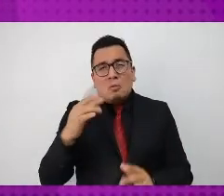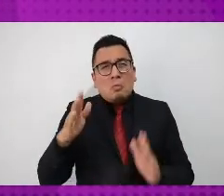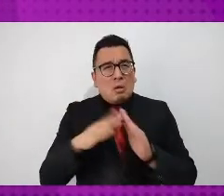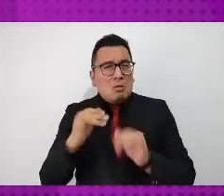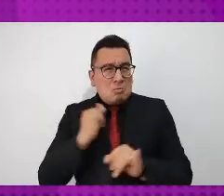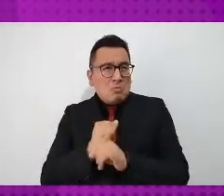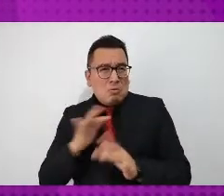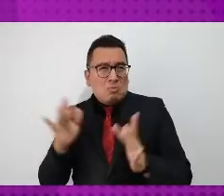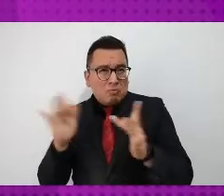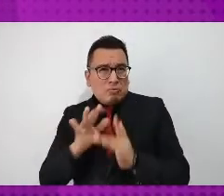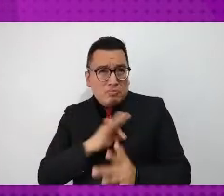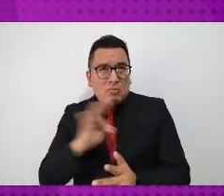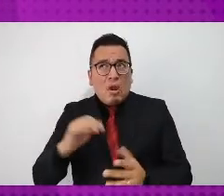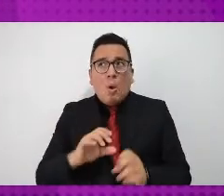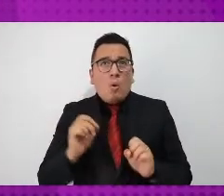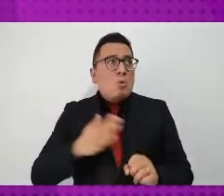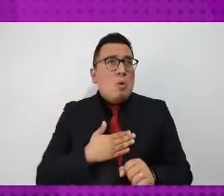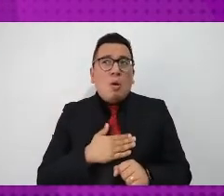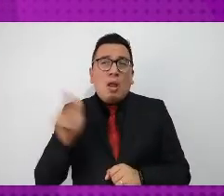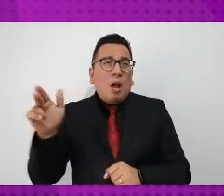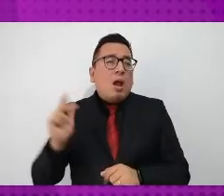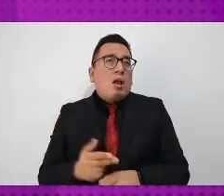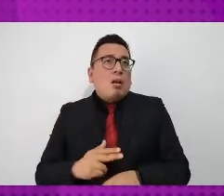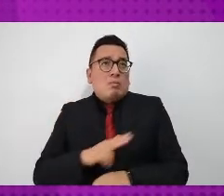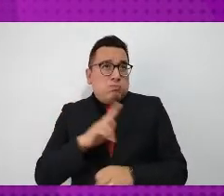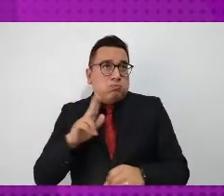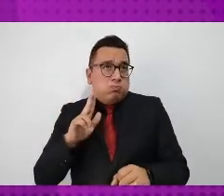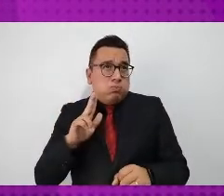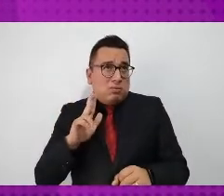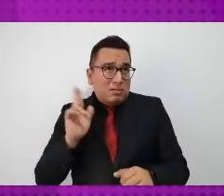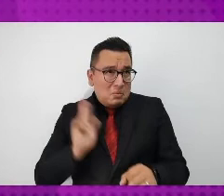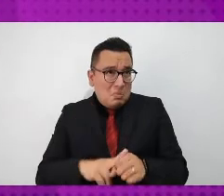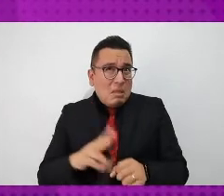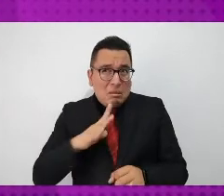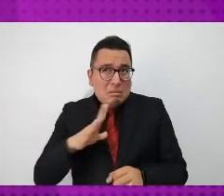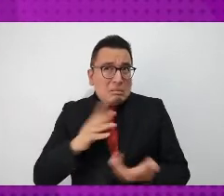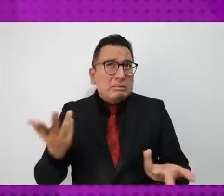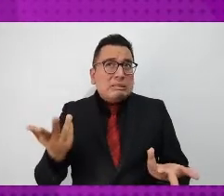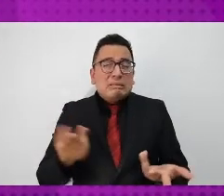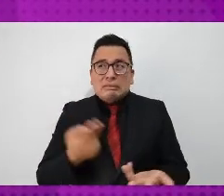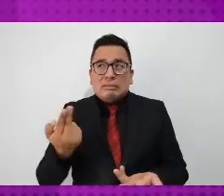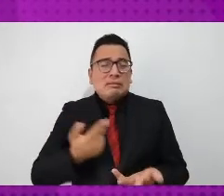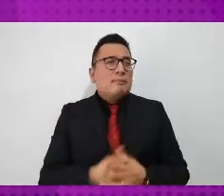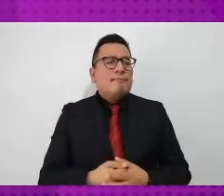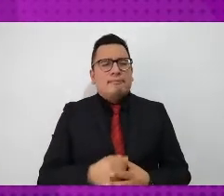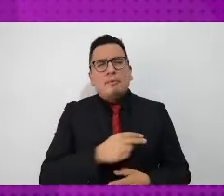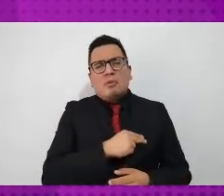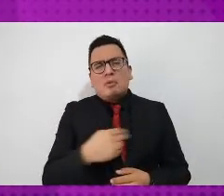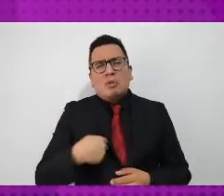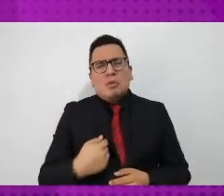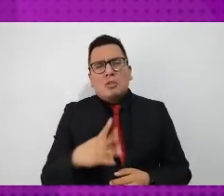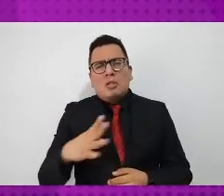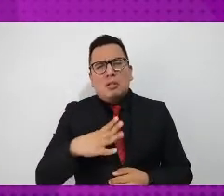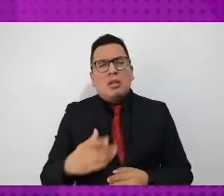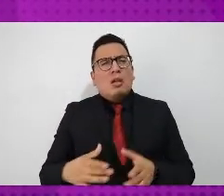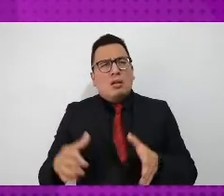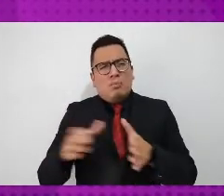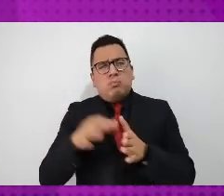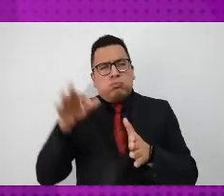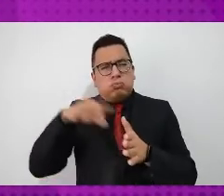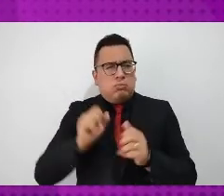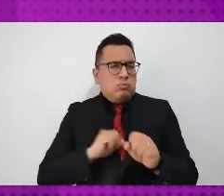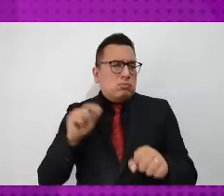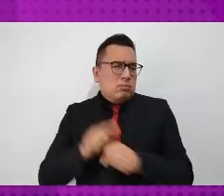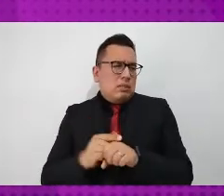mi casa en los hospitales que por cierto instalamos casillas especiales cerca de hospitales pero aún así en la